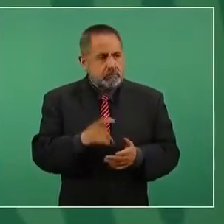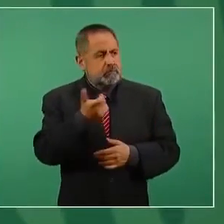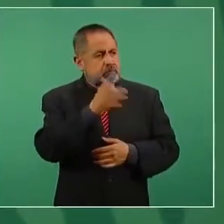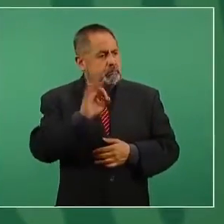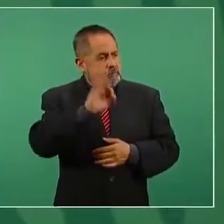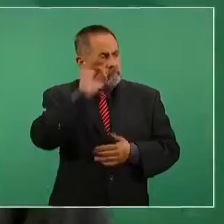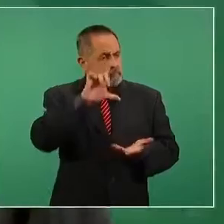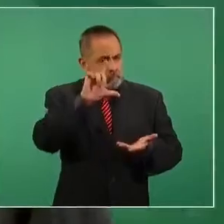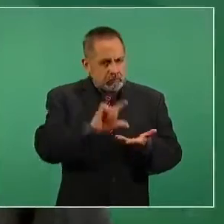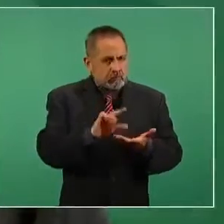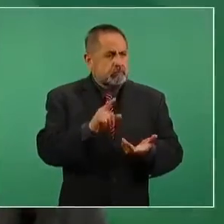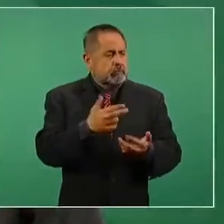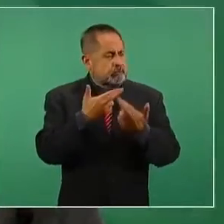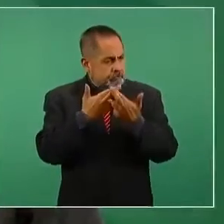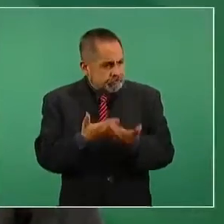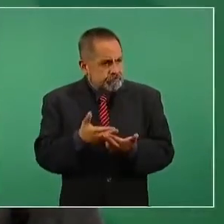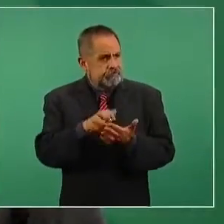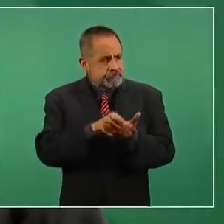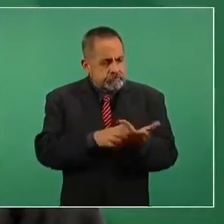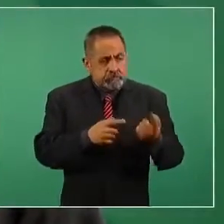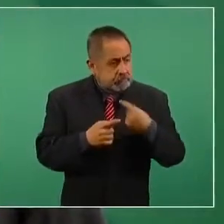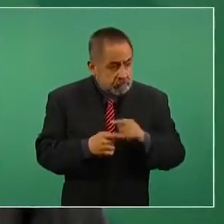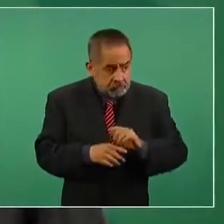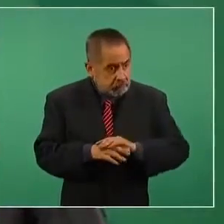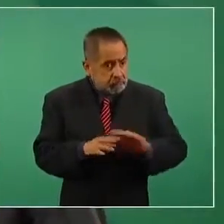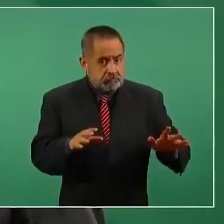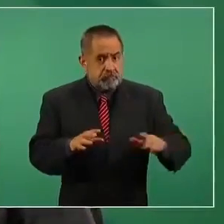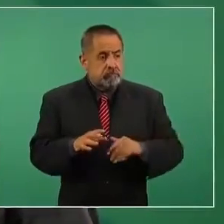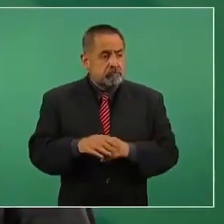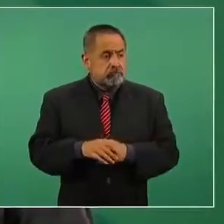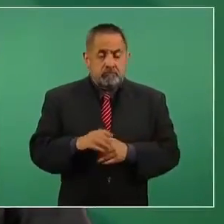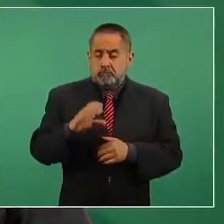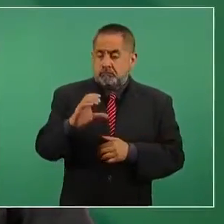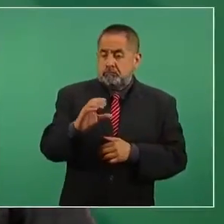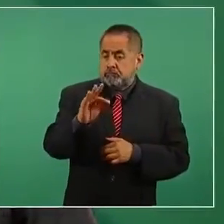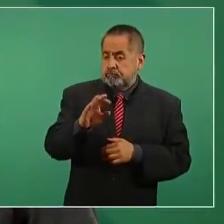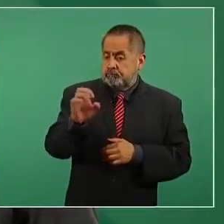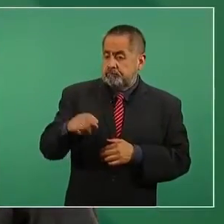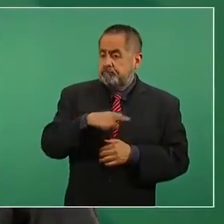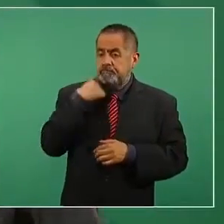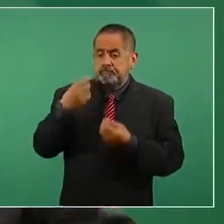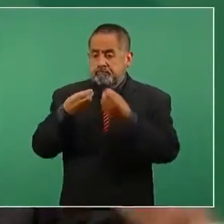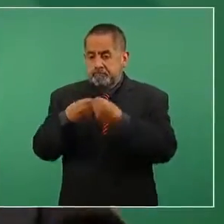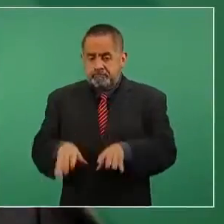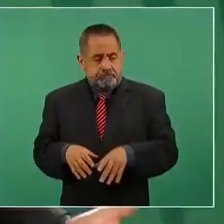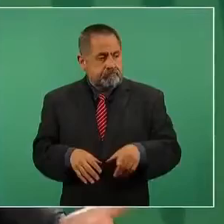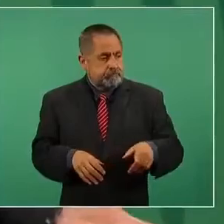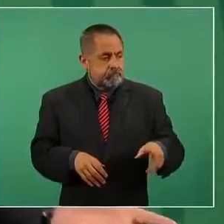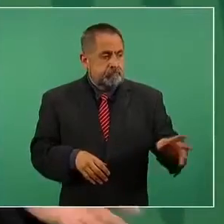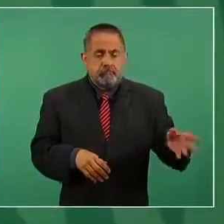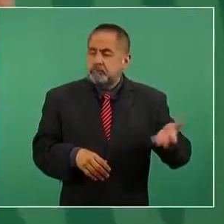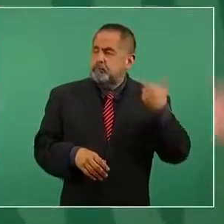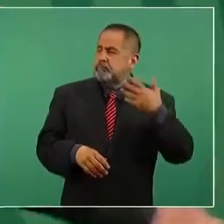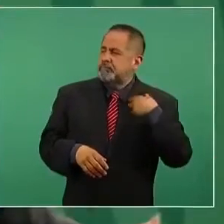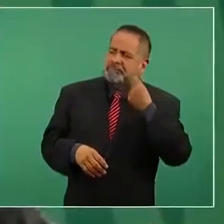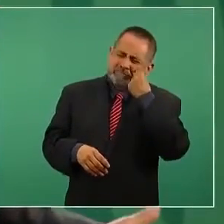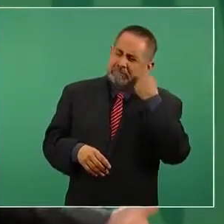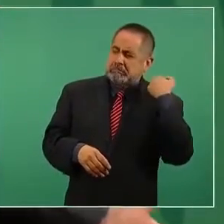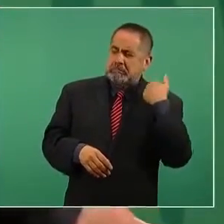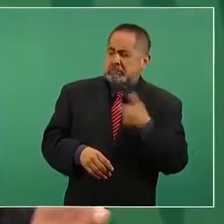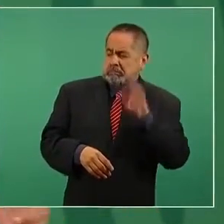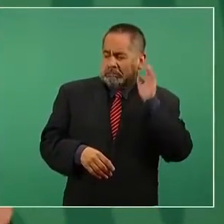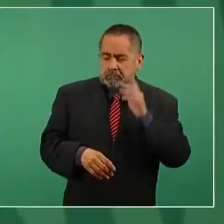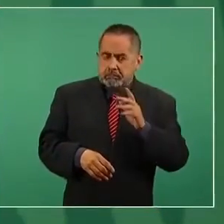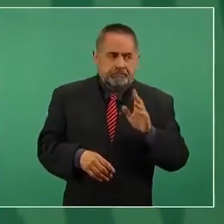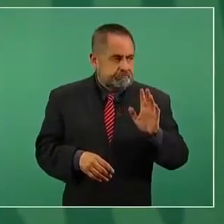descuento, ahorro, si no se va a quebrar la Comisión Federal de Electricidad. Y antes no les importaba, pues era lo que